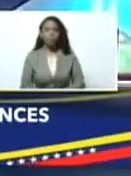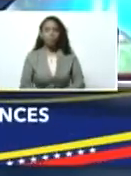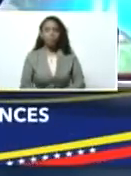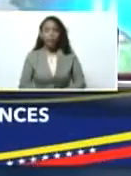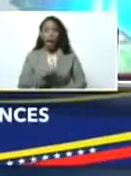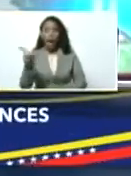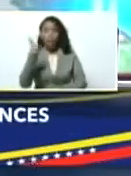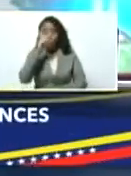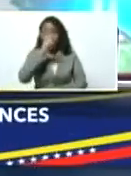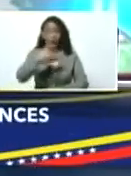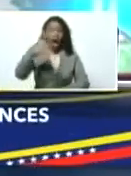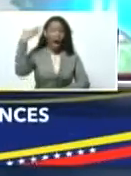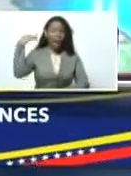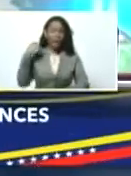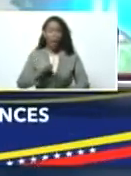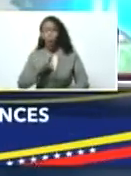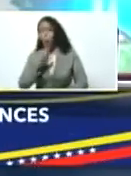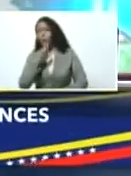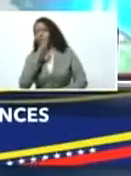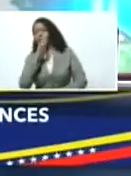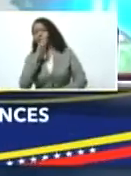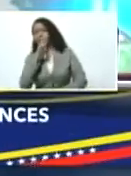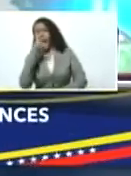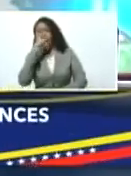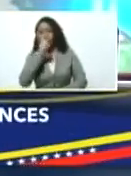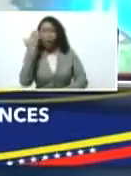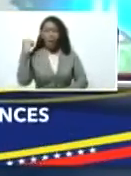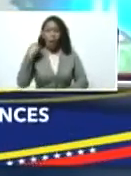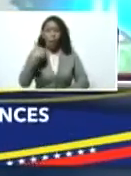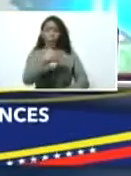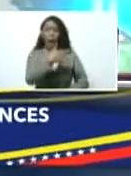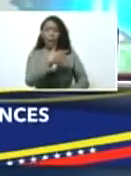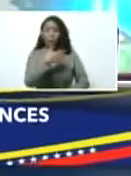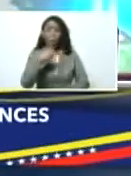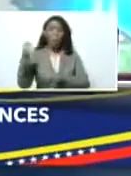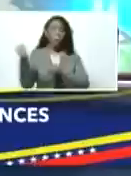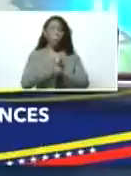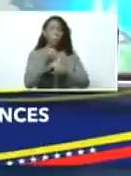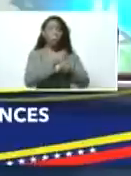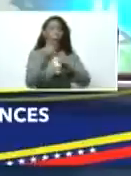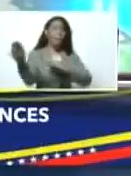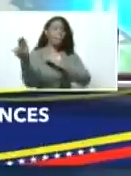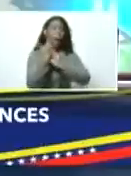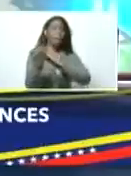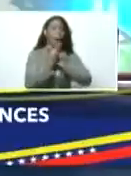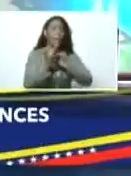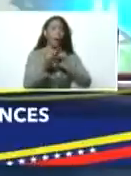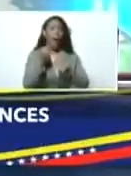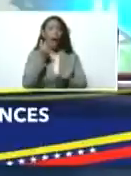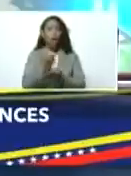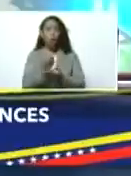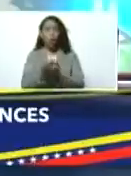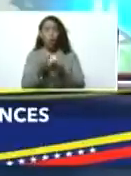esos años tan crueles, cuando se nos torturó con las sanciones económicas,